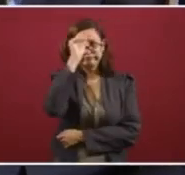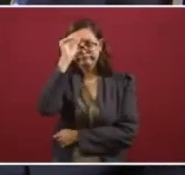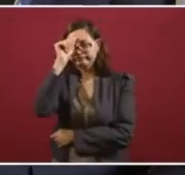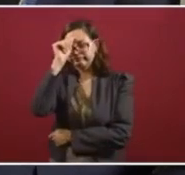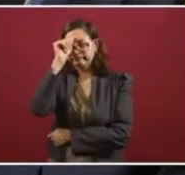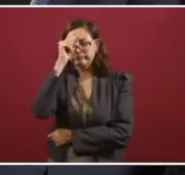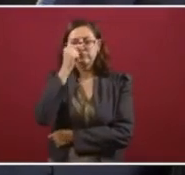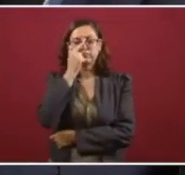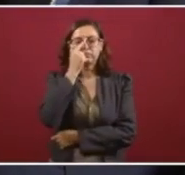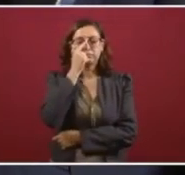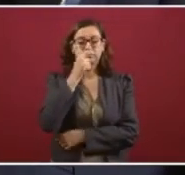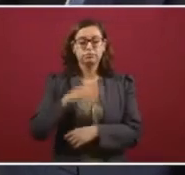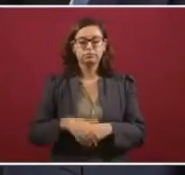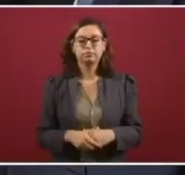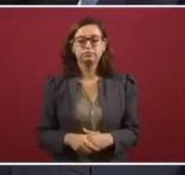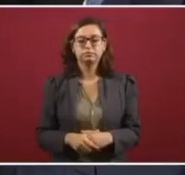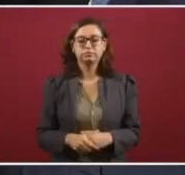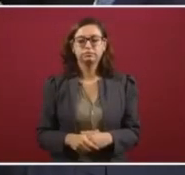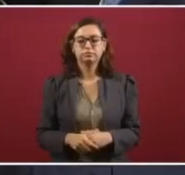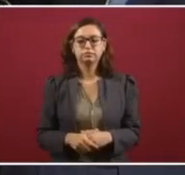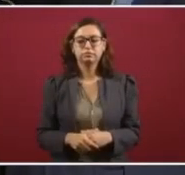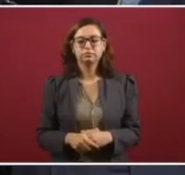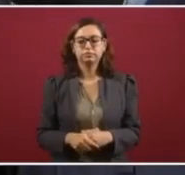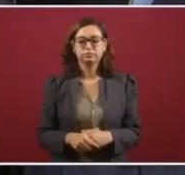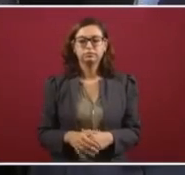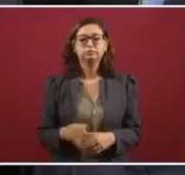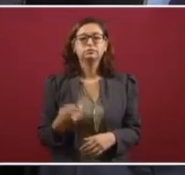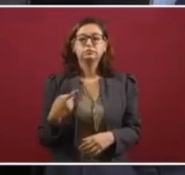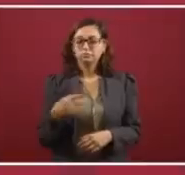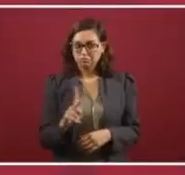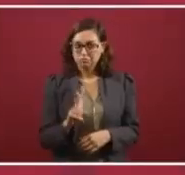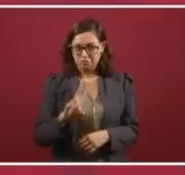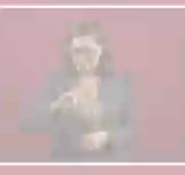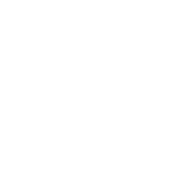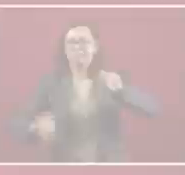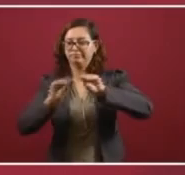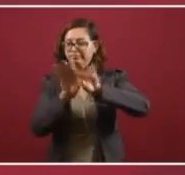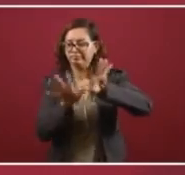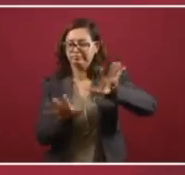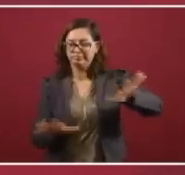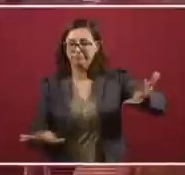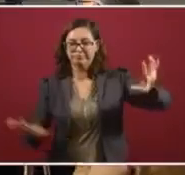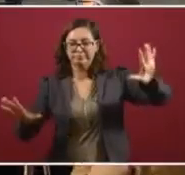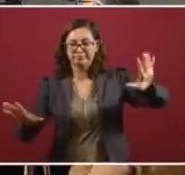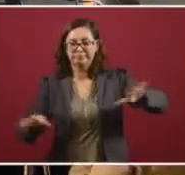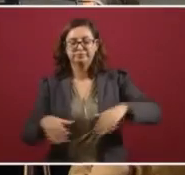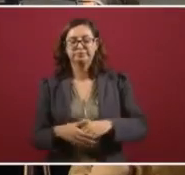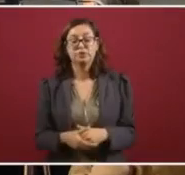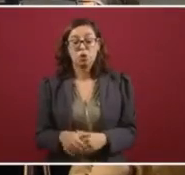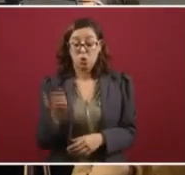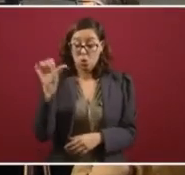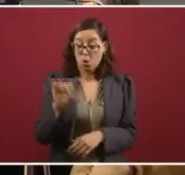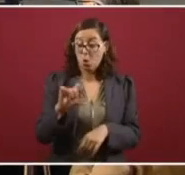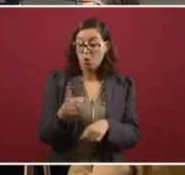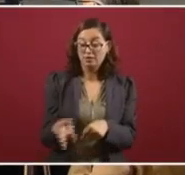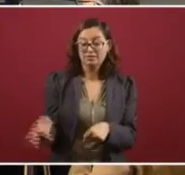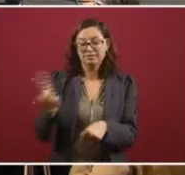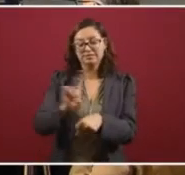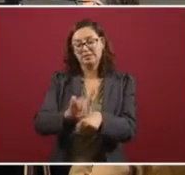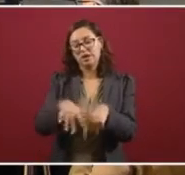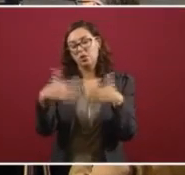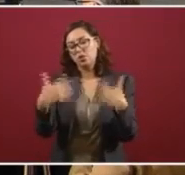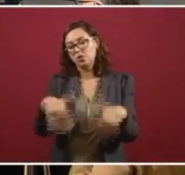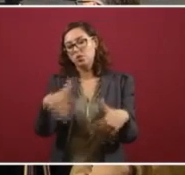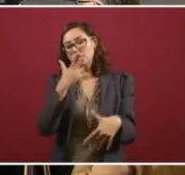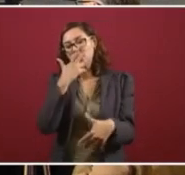pero así actuaron todas las empresas este es un día memorable porque creo que